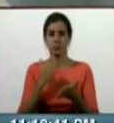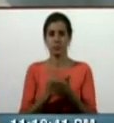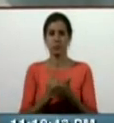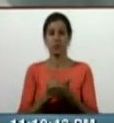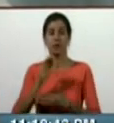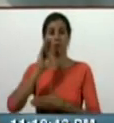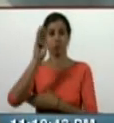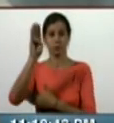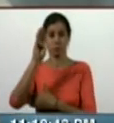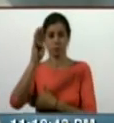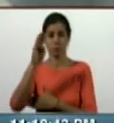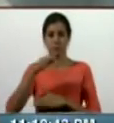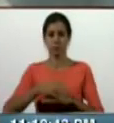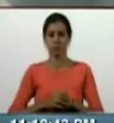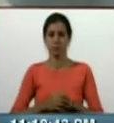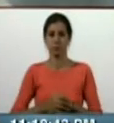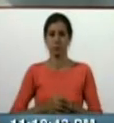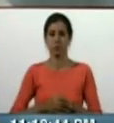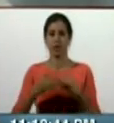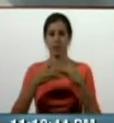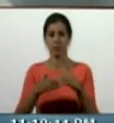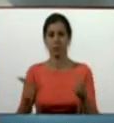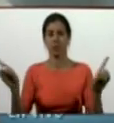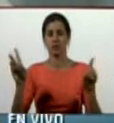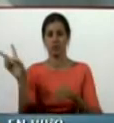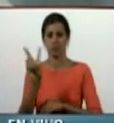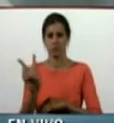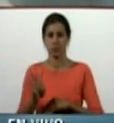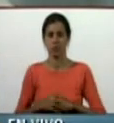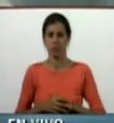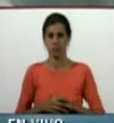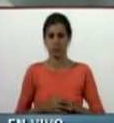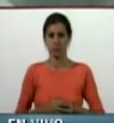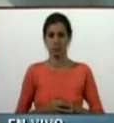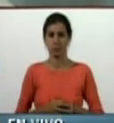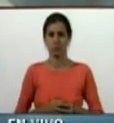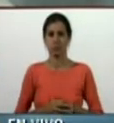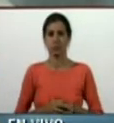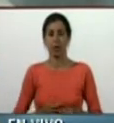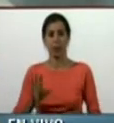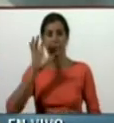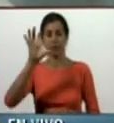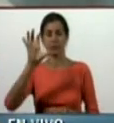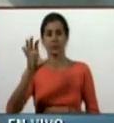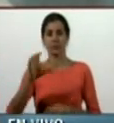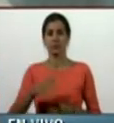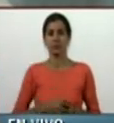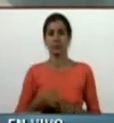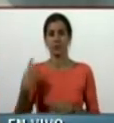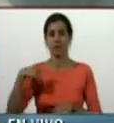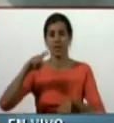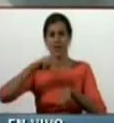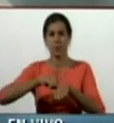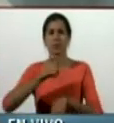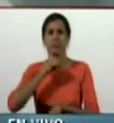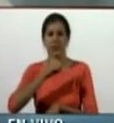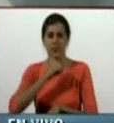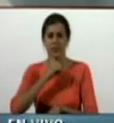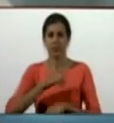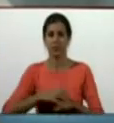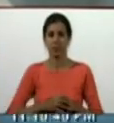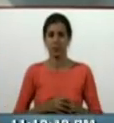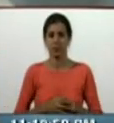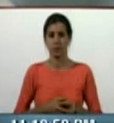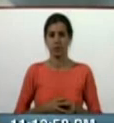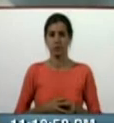destino, la democracia de Venezuela. El país ha pasado por momentos difíciles, no